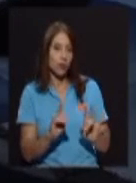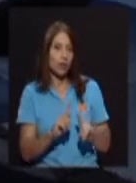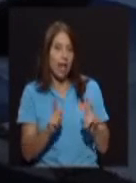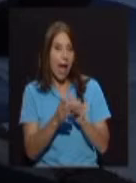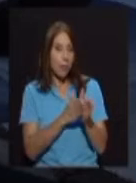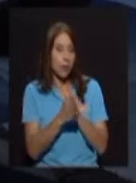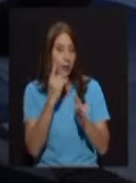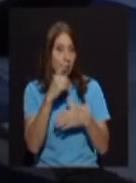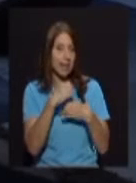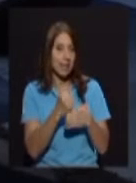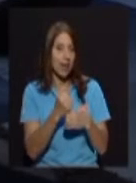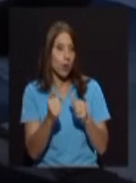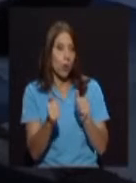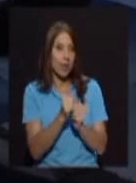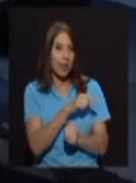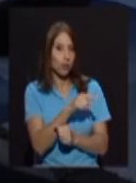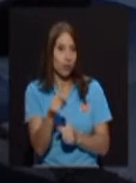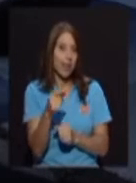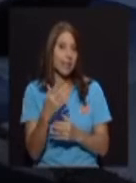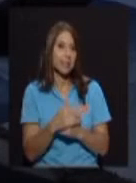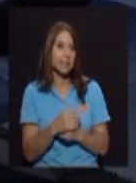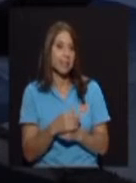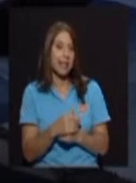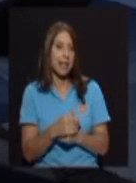Pero invitaba a don Arodys para